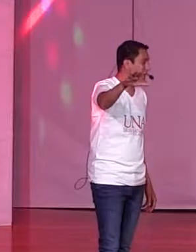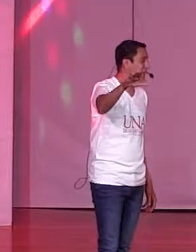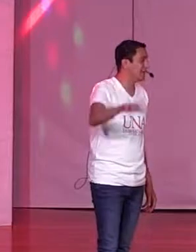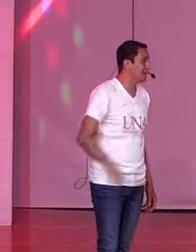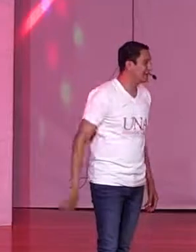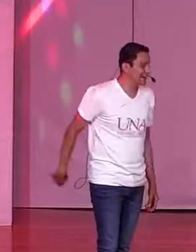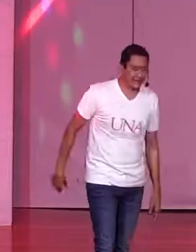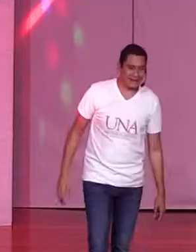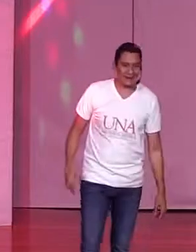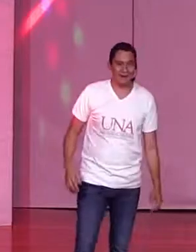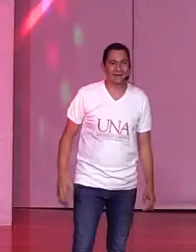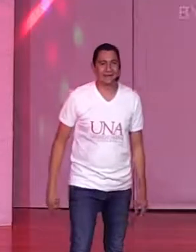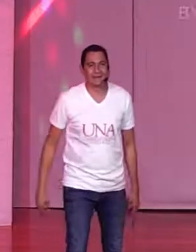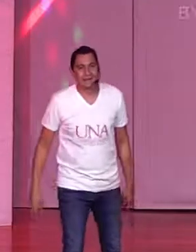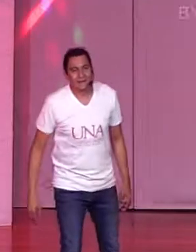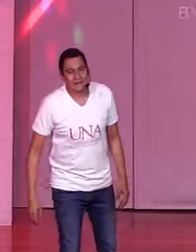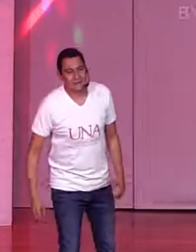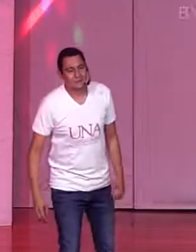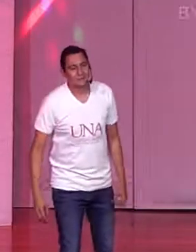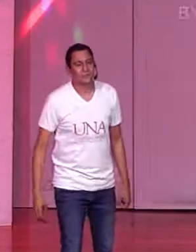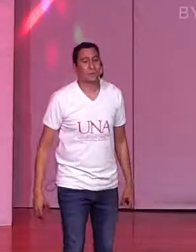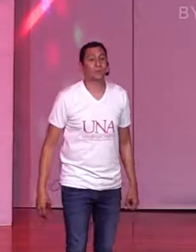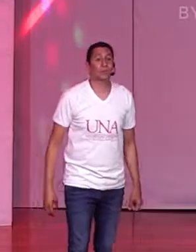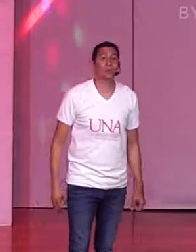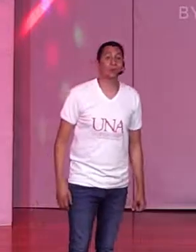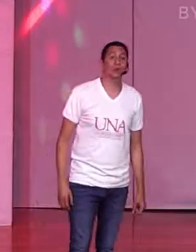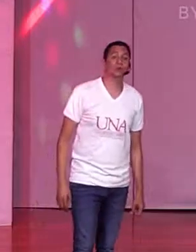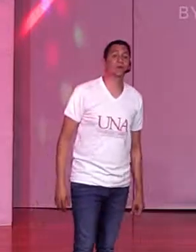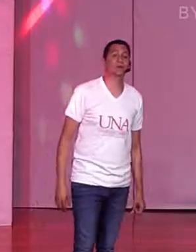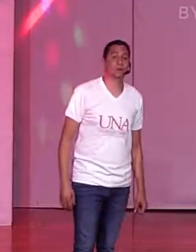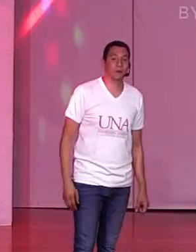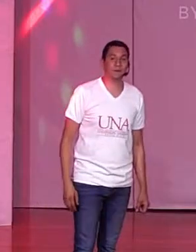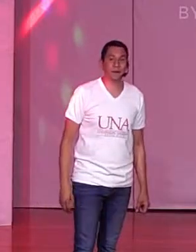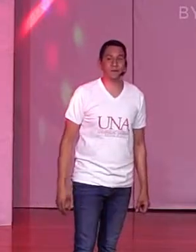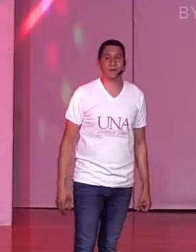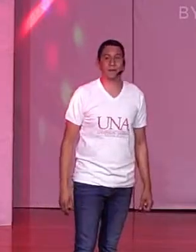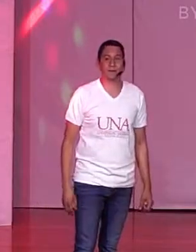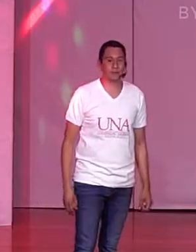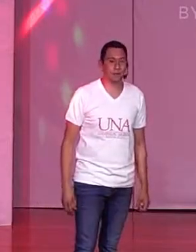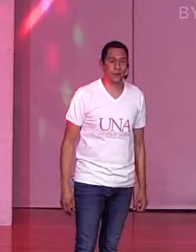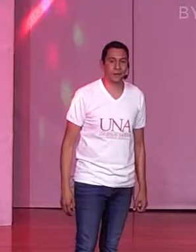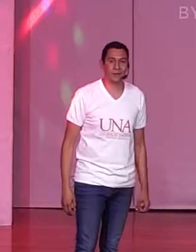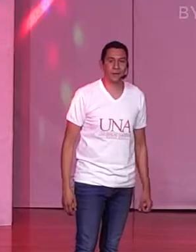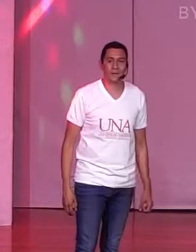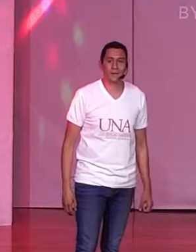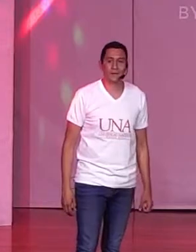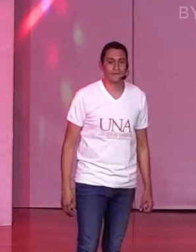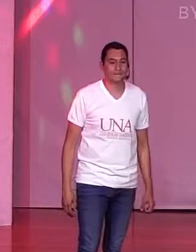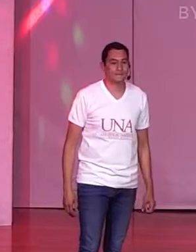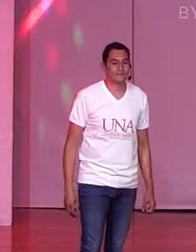bueno también que sí, trae. Con una frase, que no se les olvide. No se les olvide la frase. Muy bien.